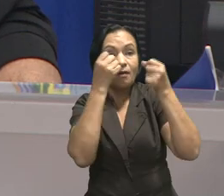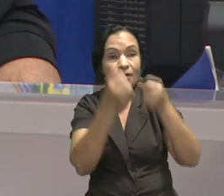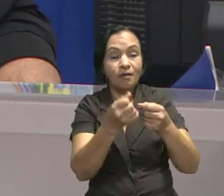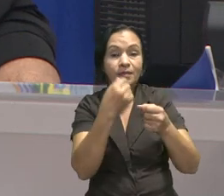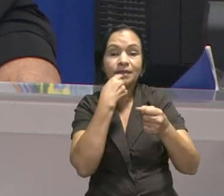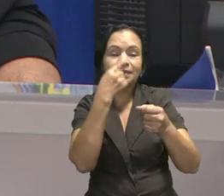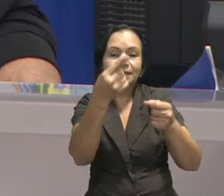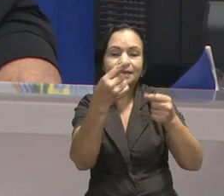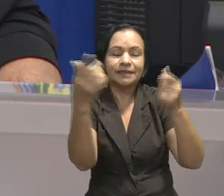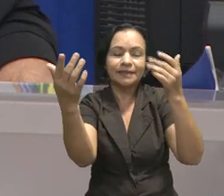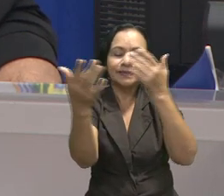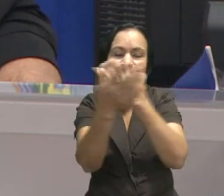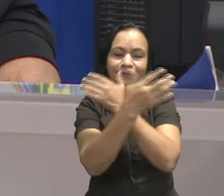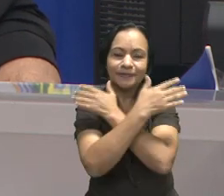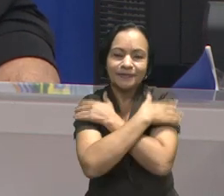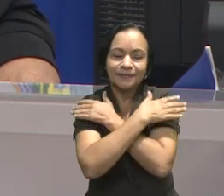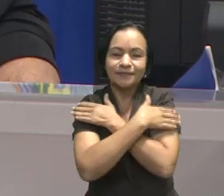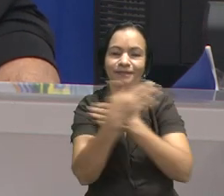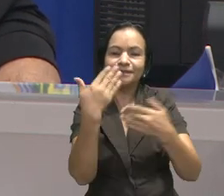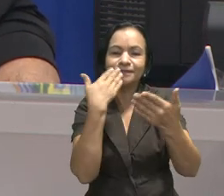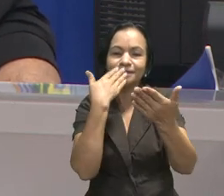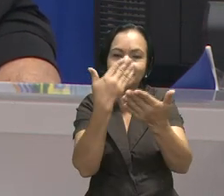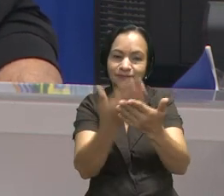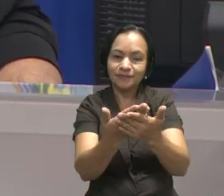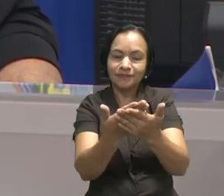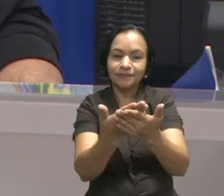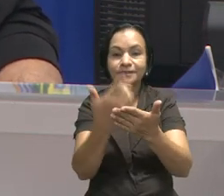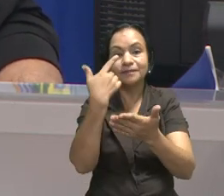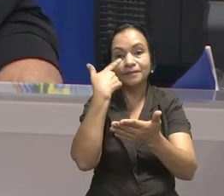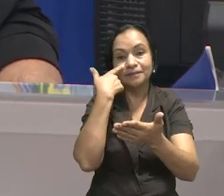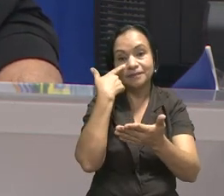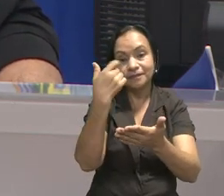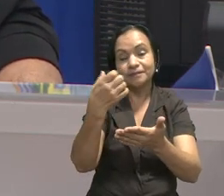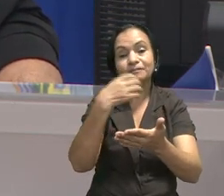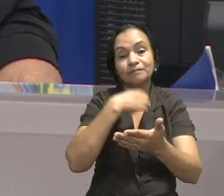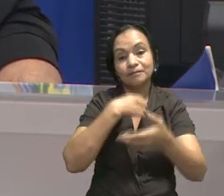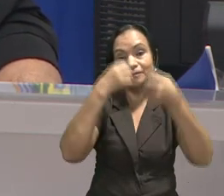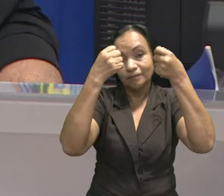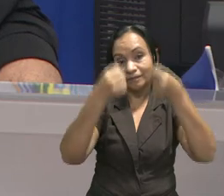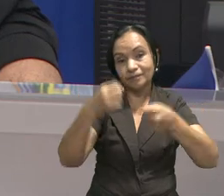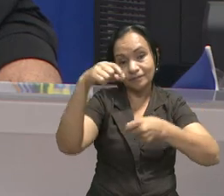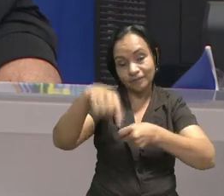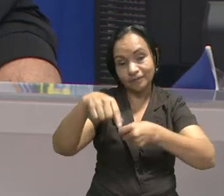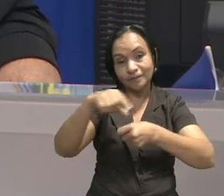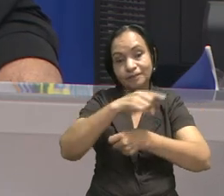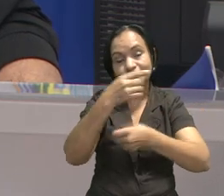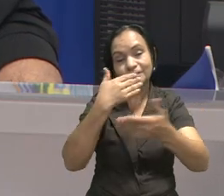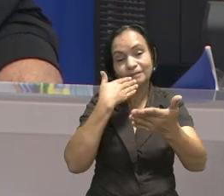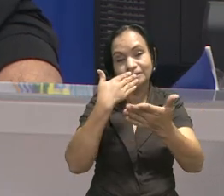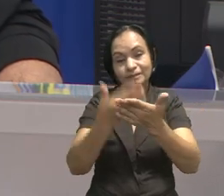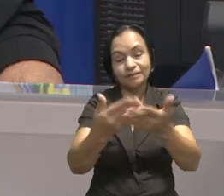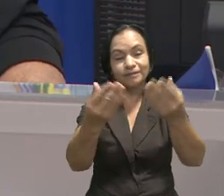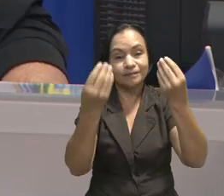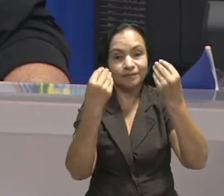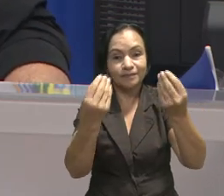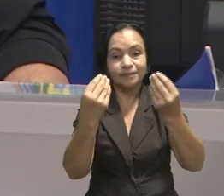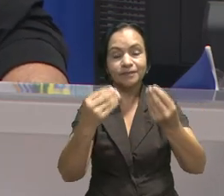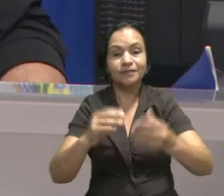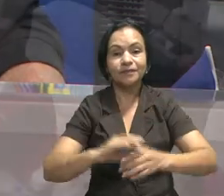les manda su agradecimiento por el reconocimiento que le hemos hecho esta mañana. Muchas gracias.